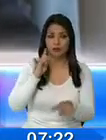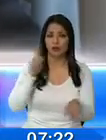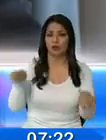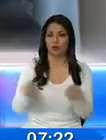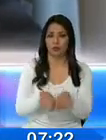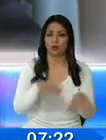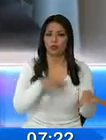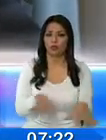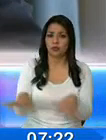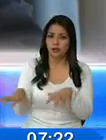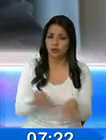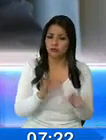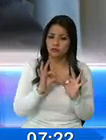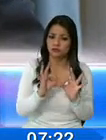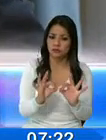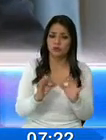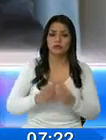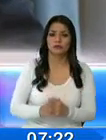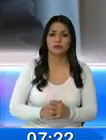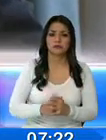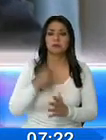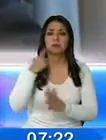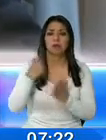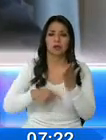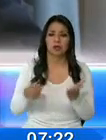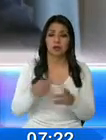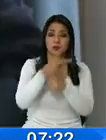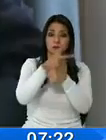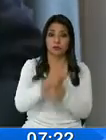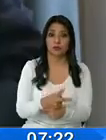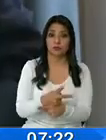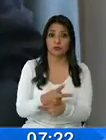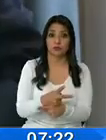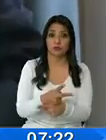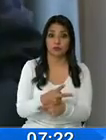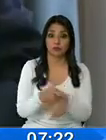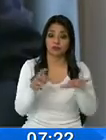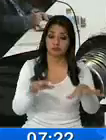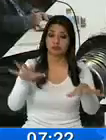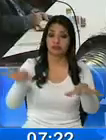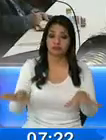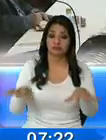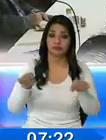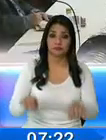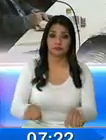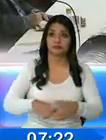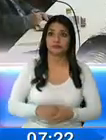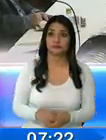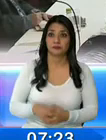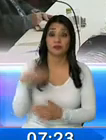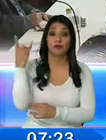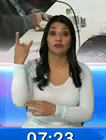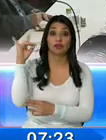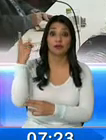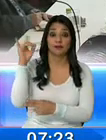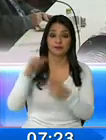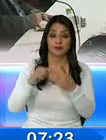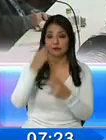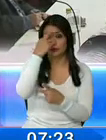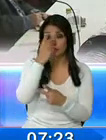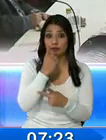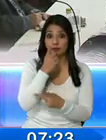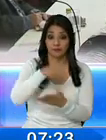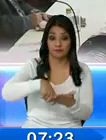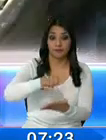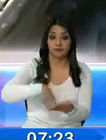coordinación en protección de los dos grupos que están afectados. Aunque ni Bolivia ni República Dominicana firmaron